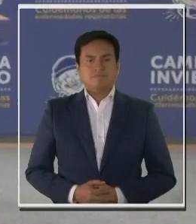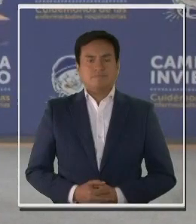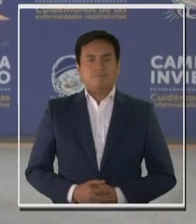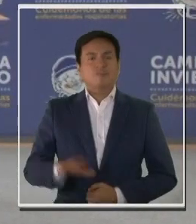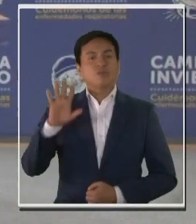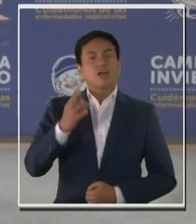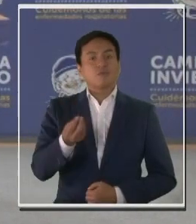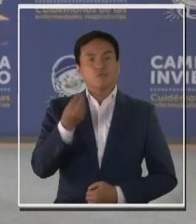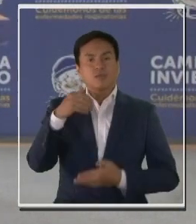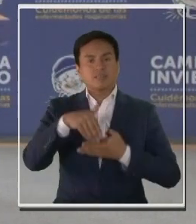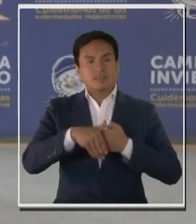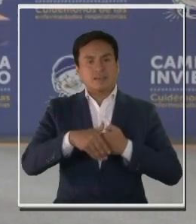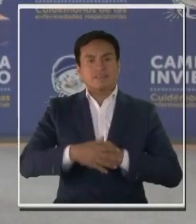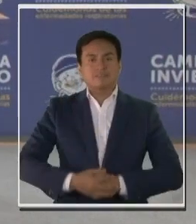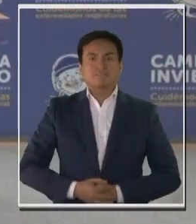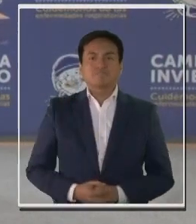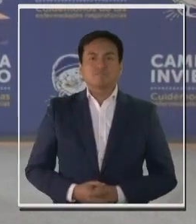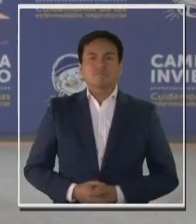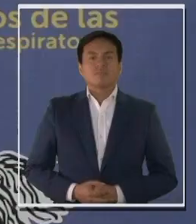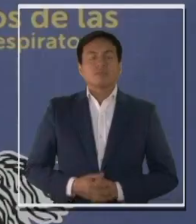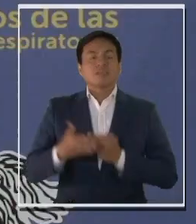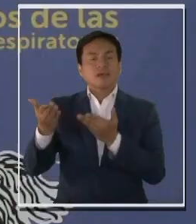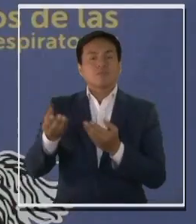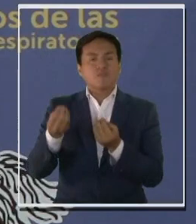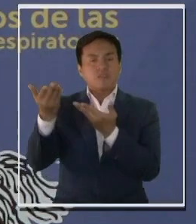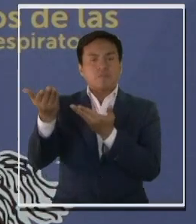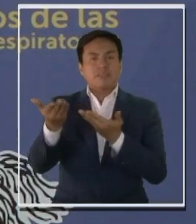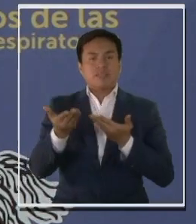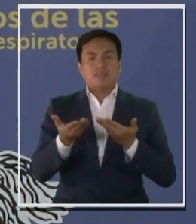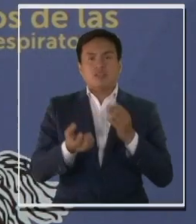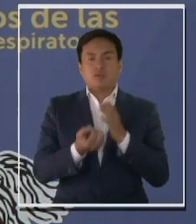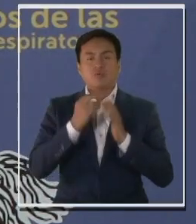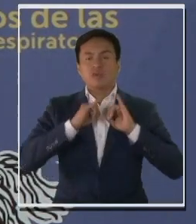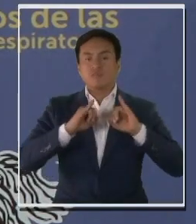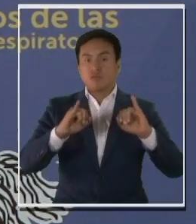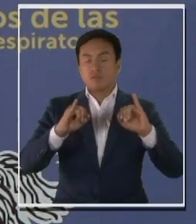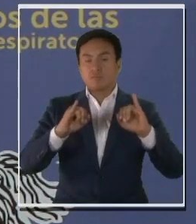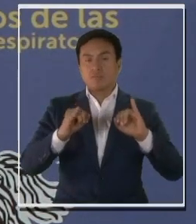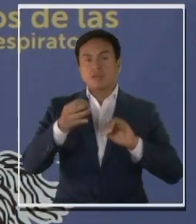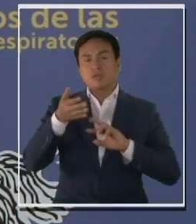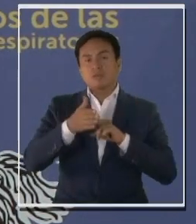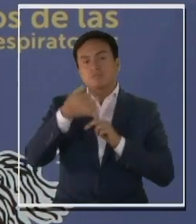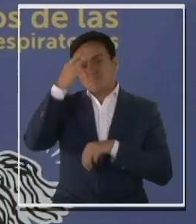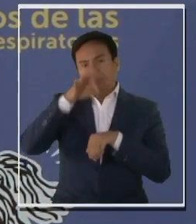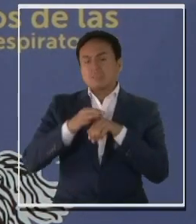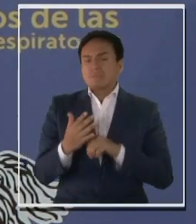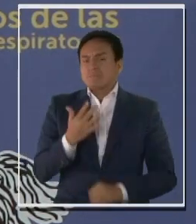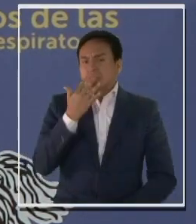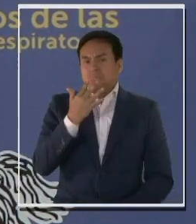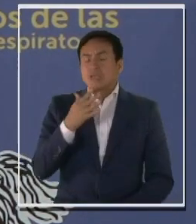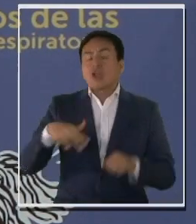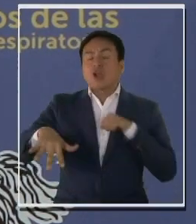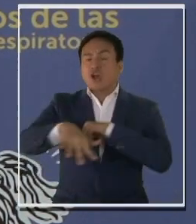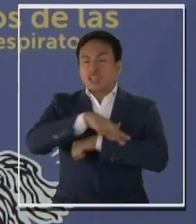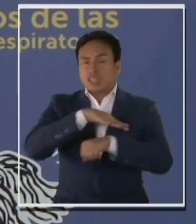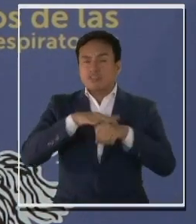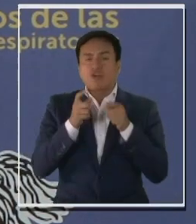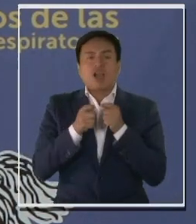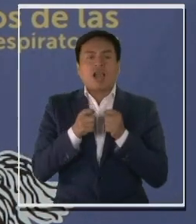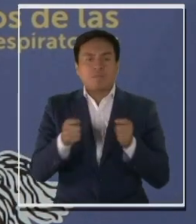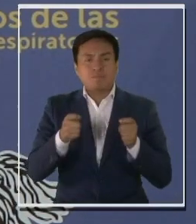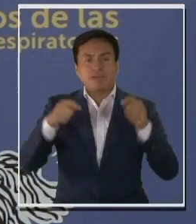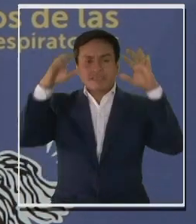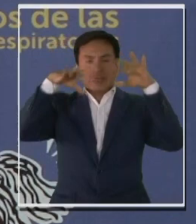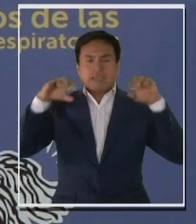Hola muy buenas tardes Les damos la bienvenida a un nuevo informe de virus respiratorio en el contexto de la campaña